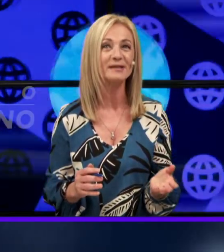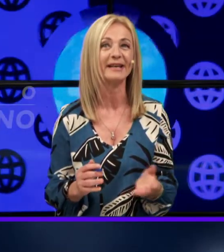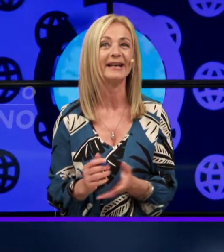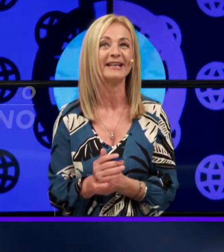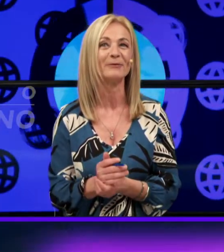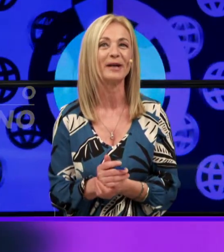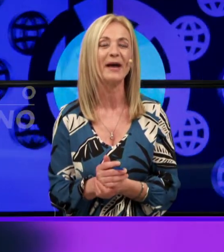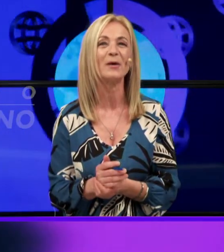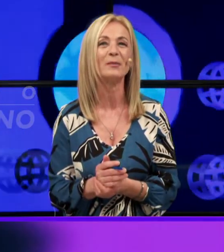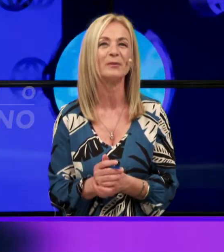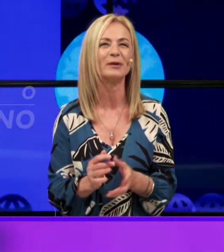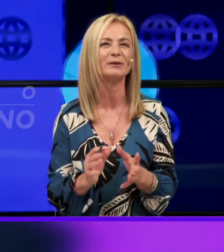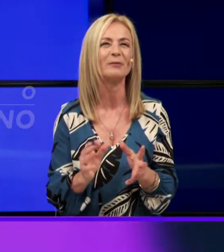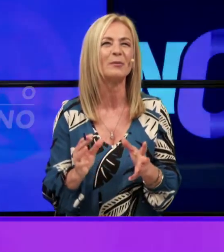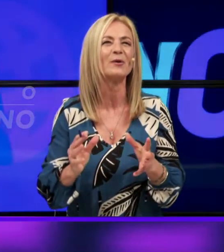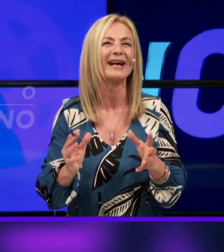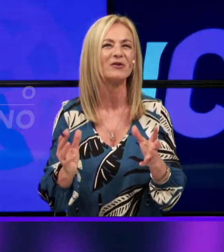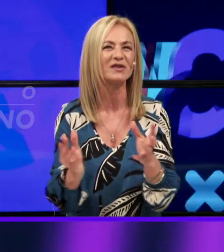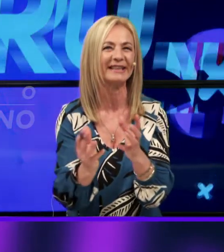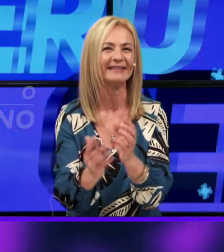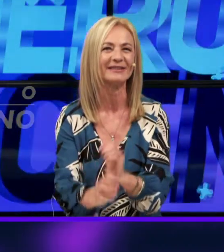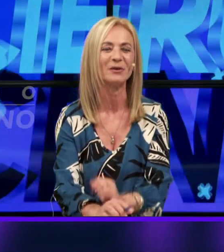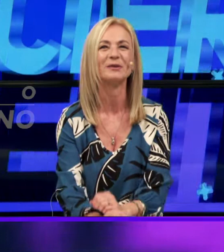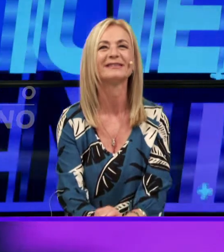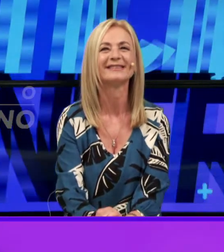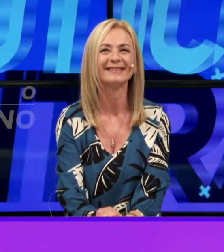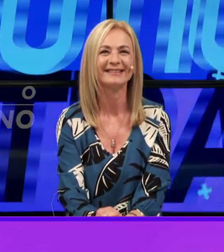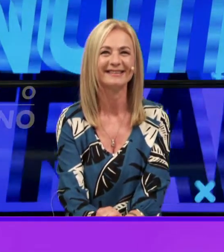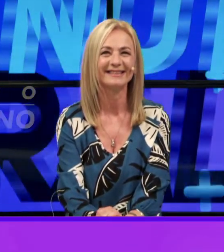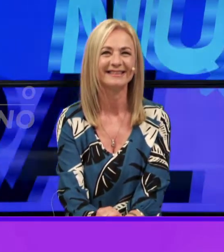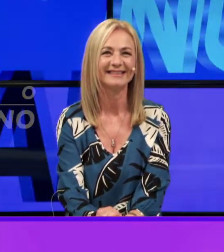spots que han elaborado, pero bueno, contame un poco la cocina de todo.